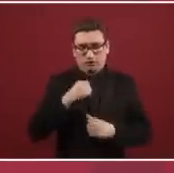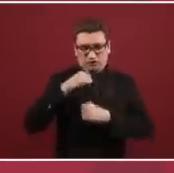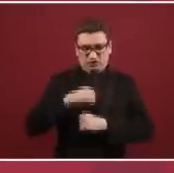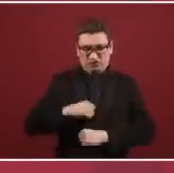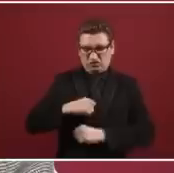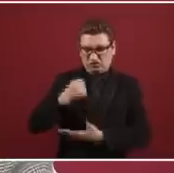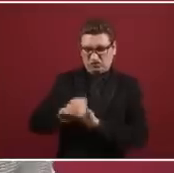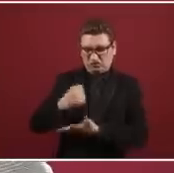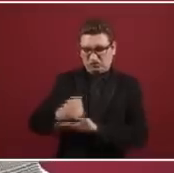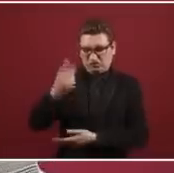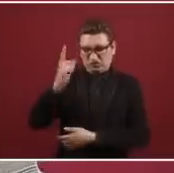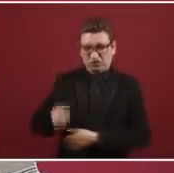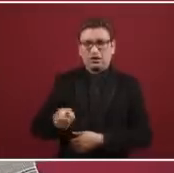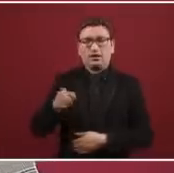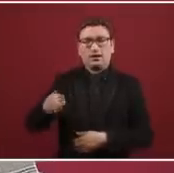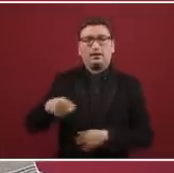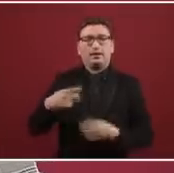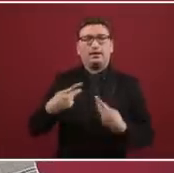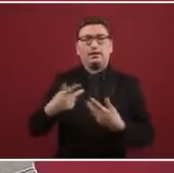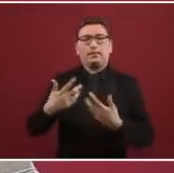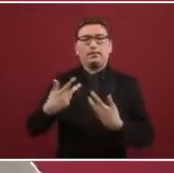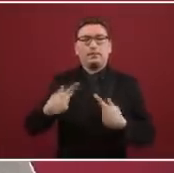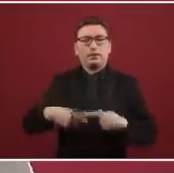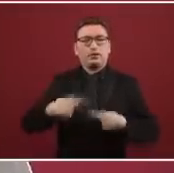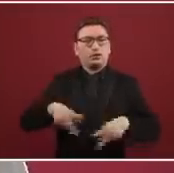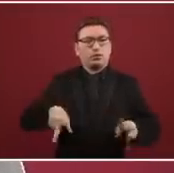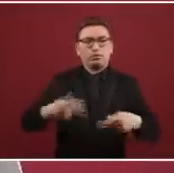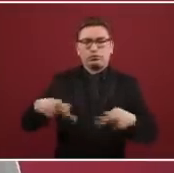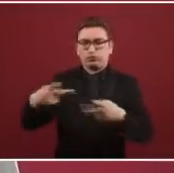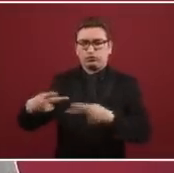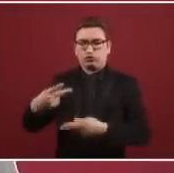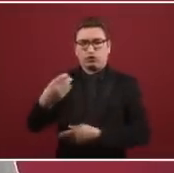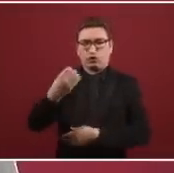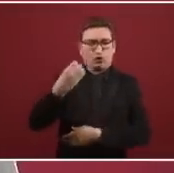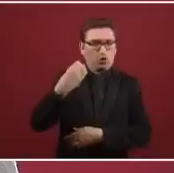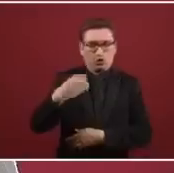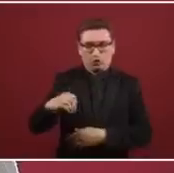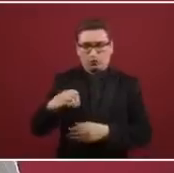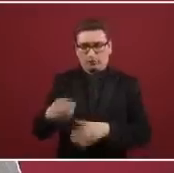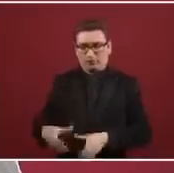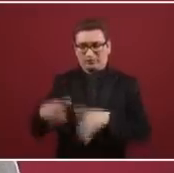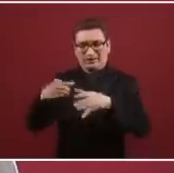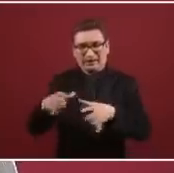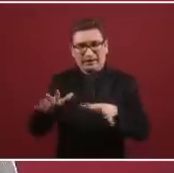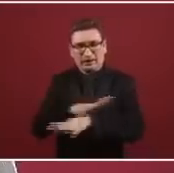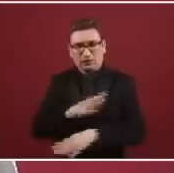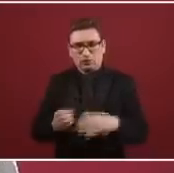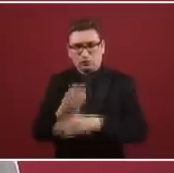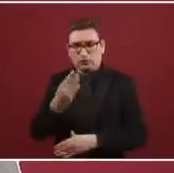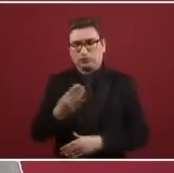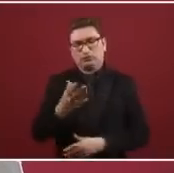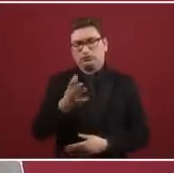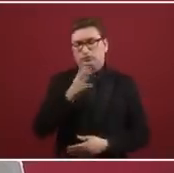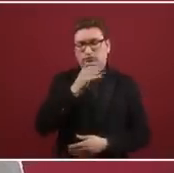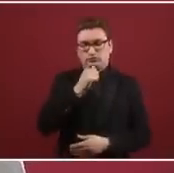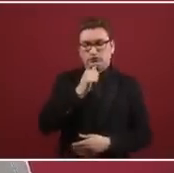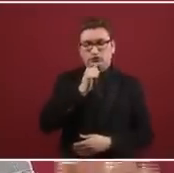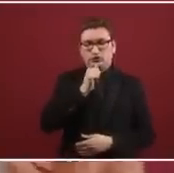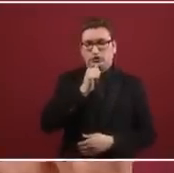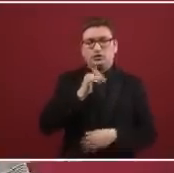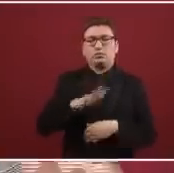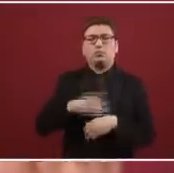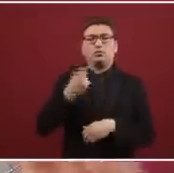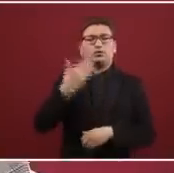obligar a los distribuidores a renovar esos cilindros, y tiene que ver mucho por la falta